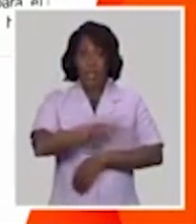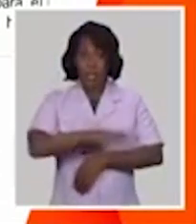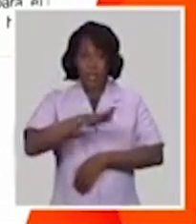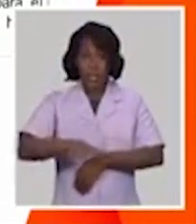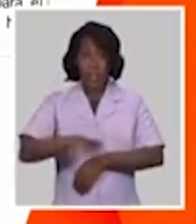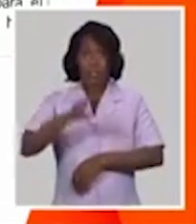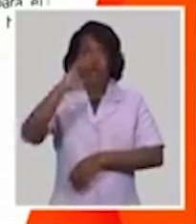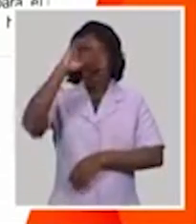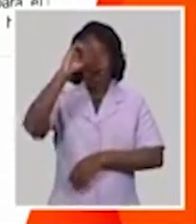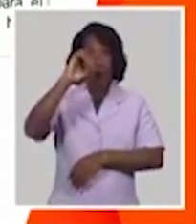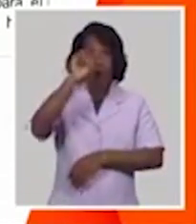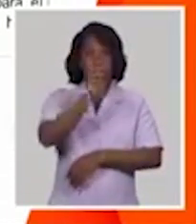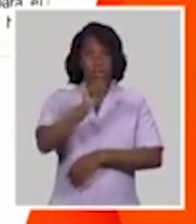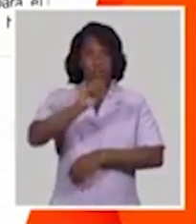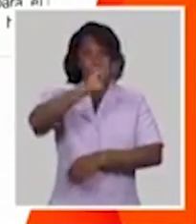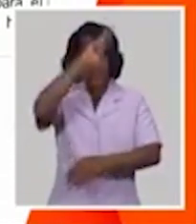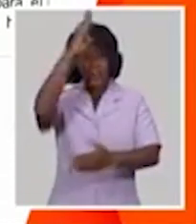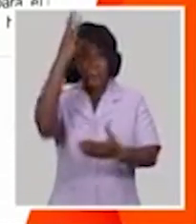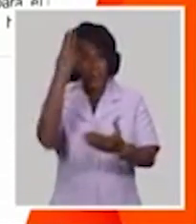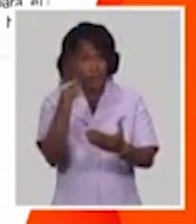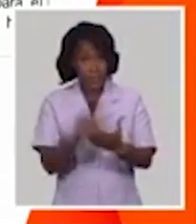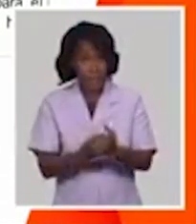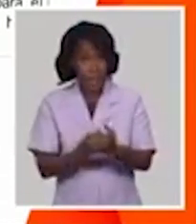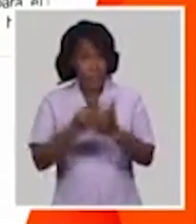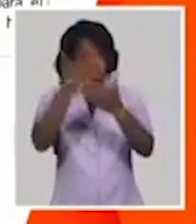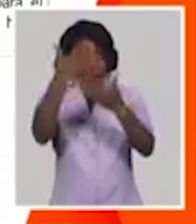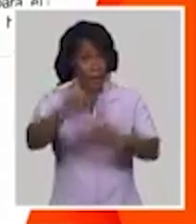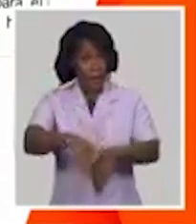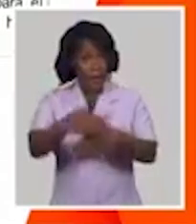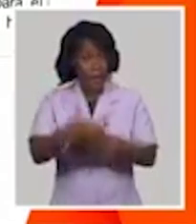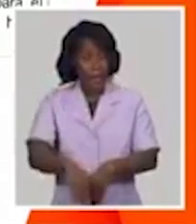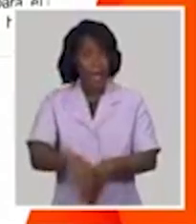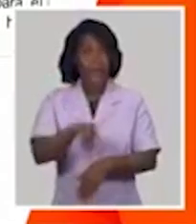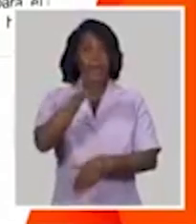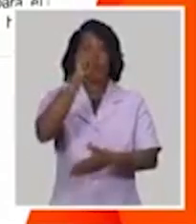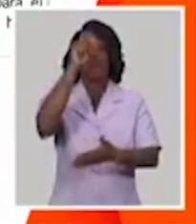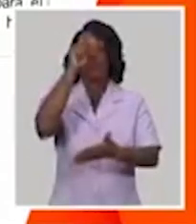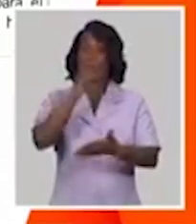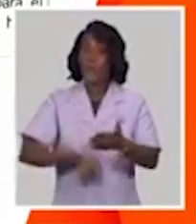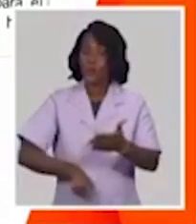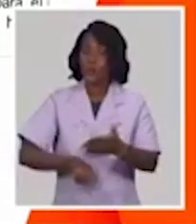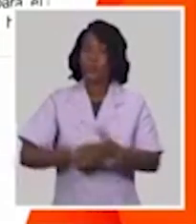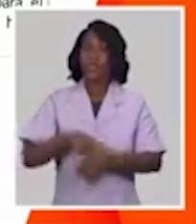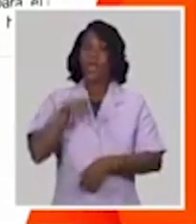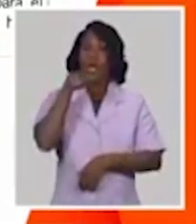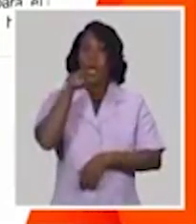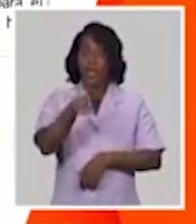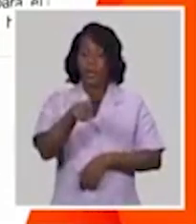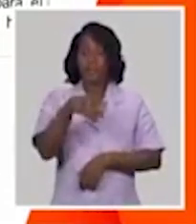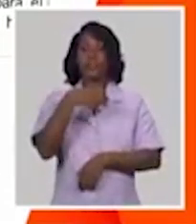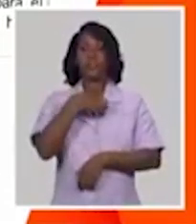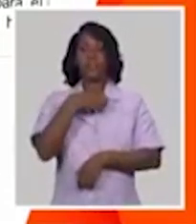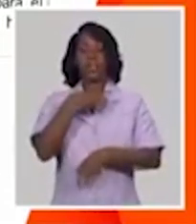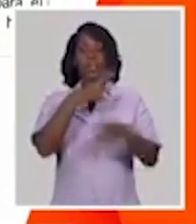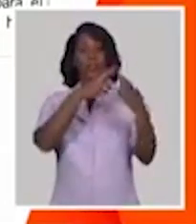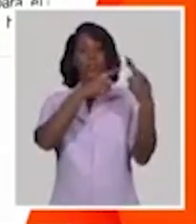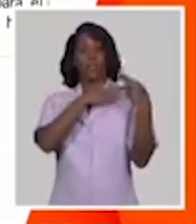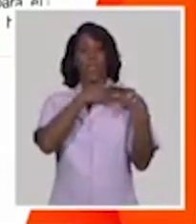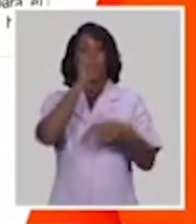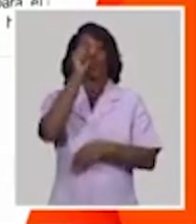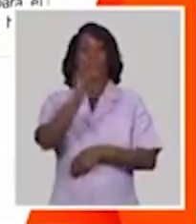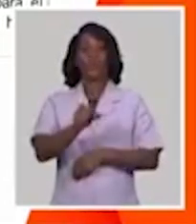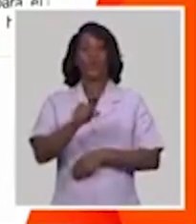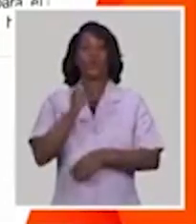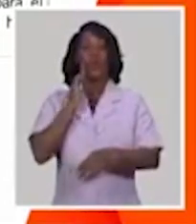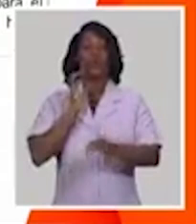encuentren en la vía pública, parques u otras áreas, y en este caso responderán los tutores, mantener